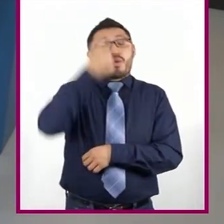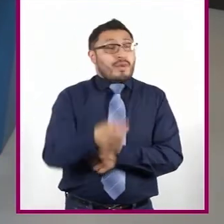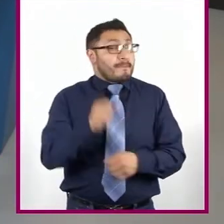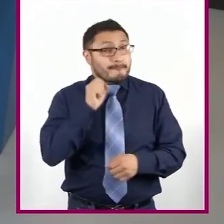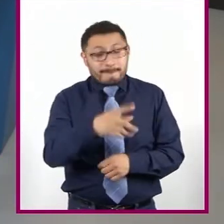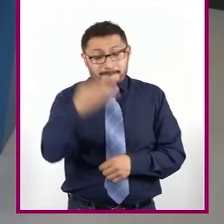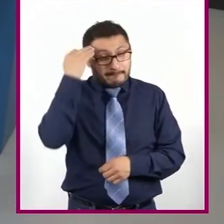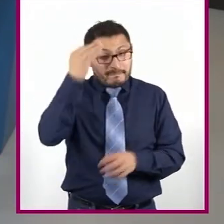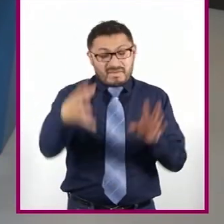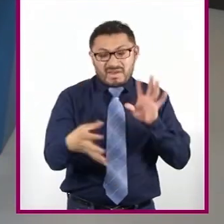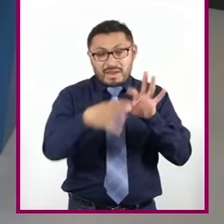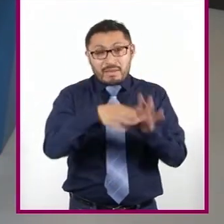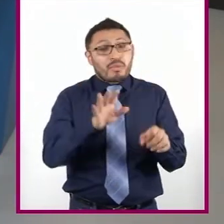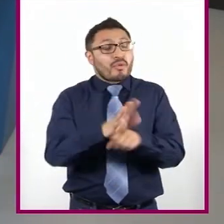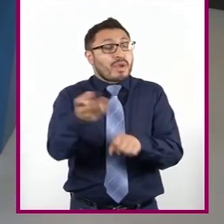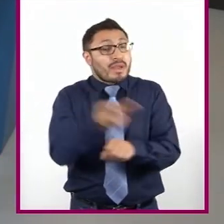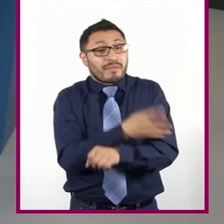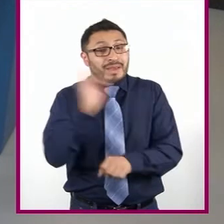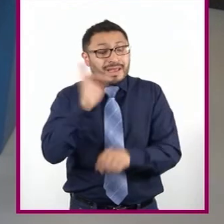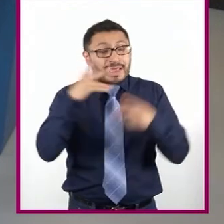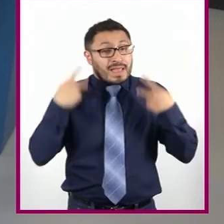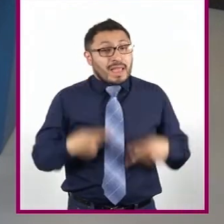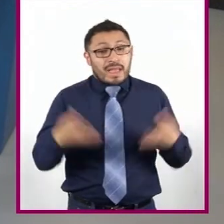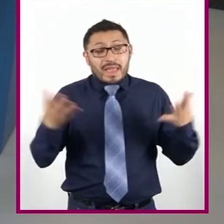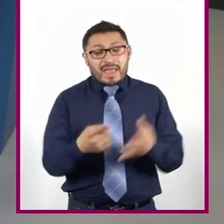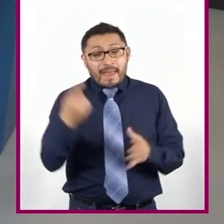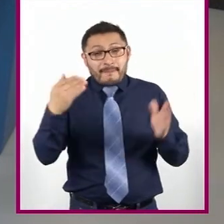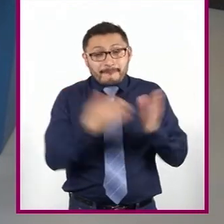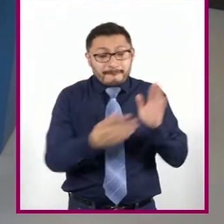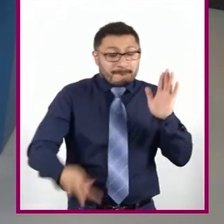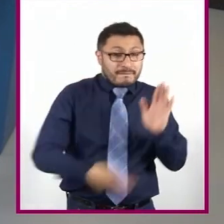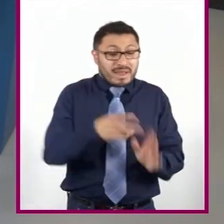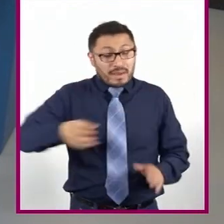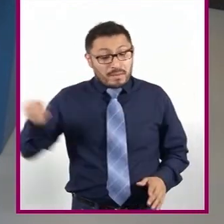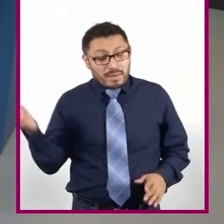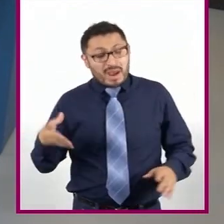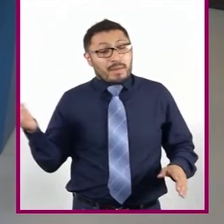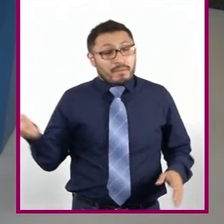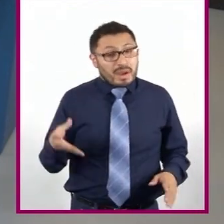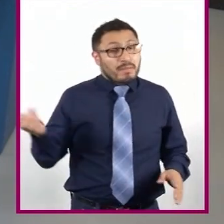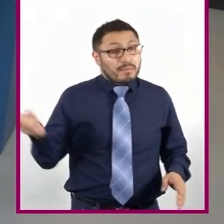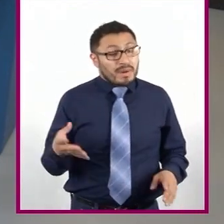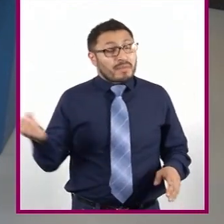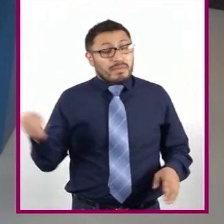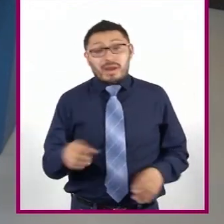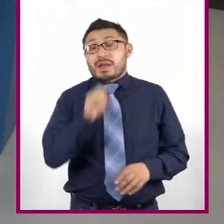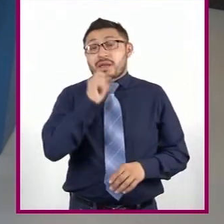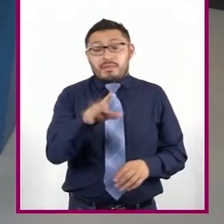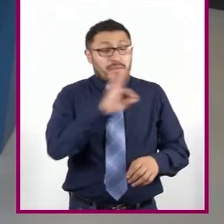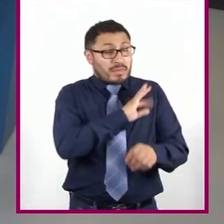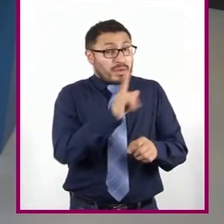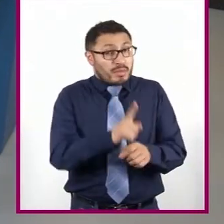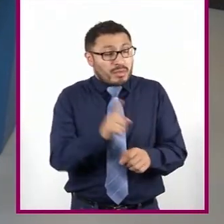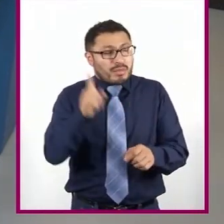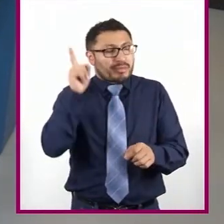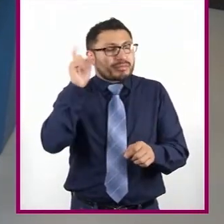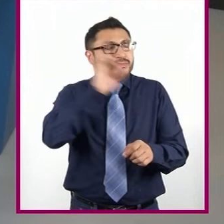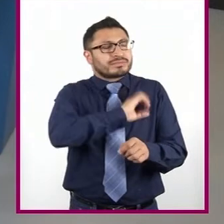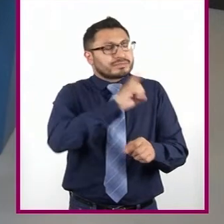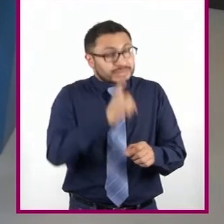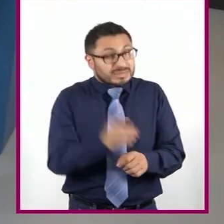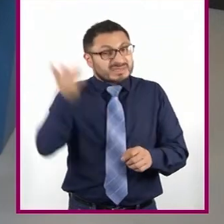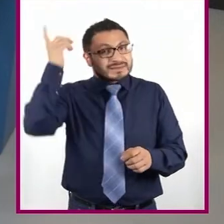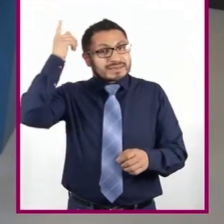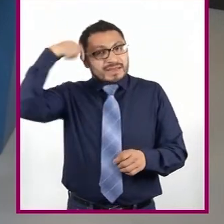qué sucede si una persona realiza 1000 veces los lanzamientos? ¿Obtendrá la misma probabilidad teórica y la